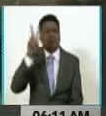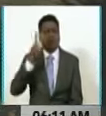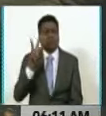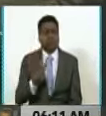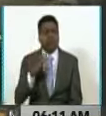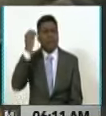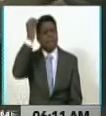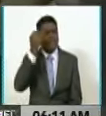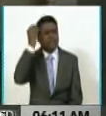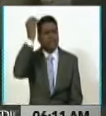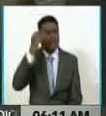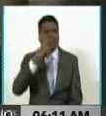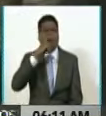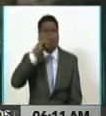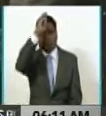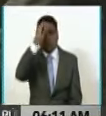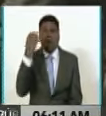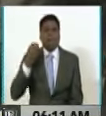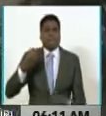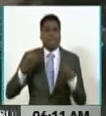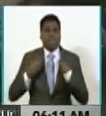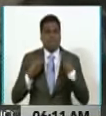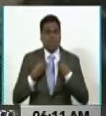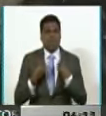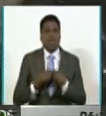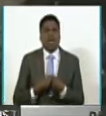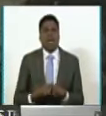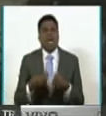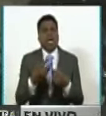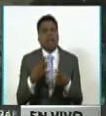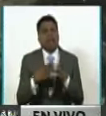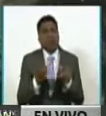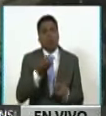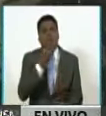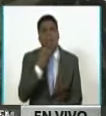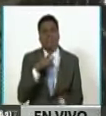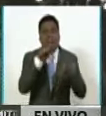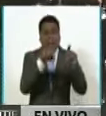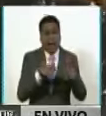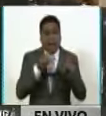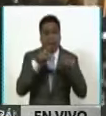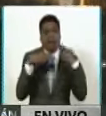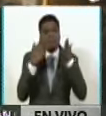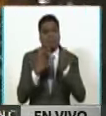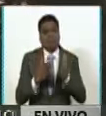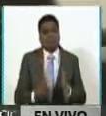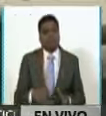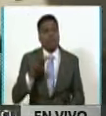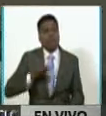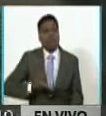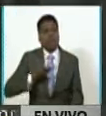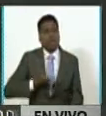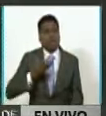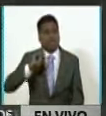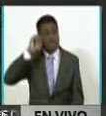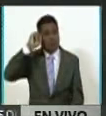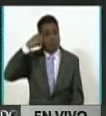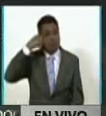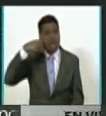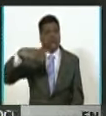vive y ejemplo de ello son los beneficios que ha tenido todo el sector campesino. Importante también recordar que el